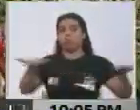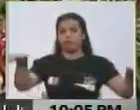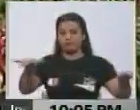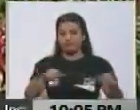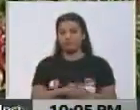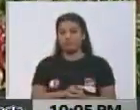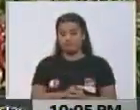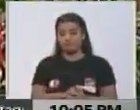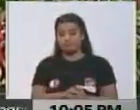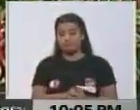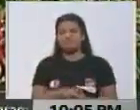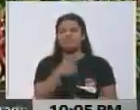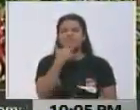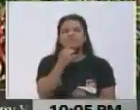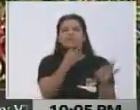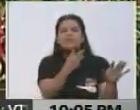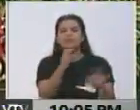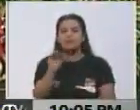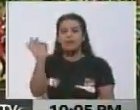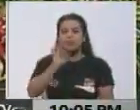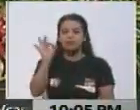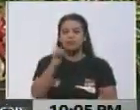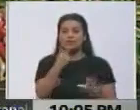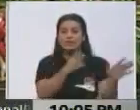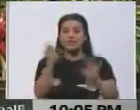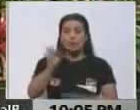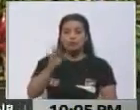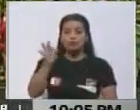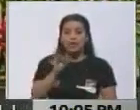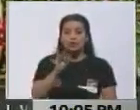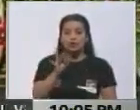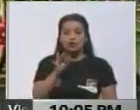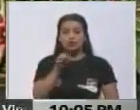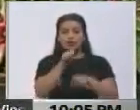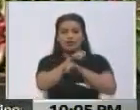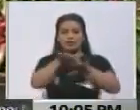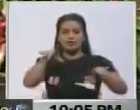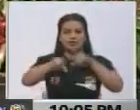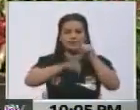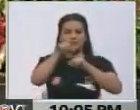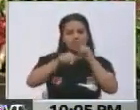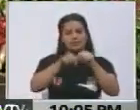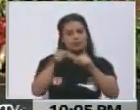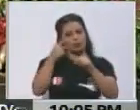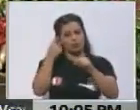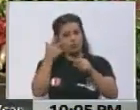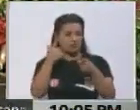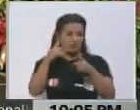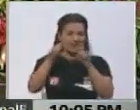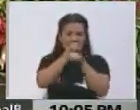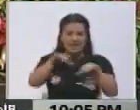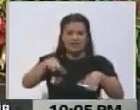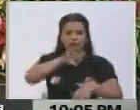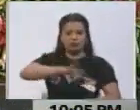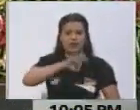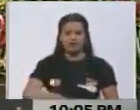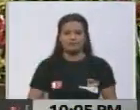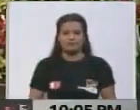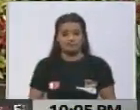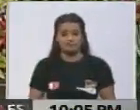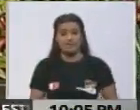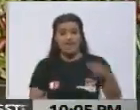Ocupa casi el 70% del espectro de las redes sociales. Y está subiendo. En segundo lugar está Instagram.